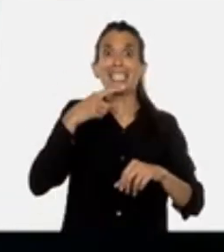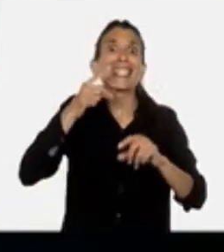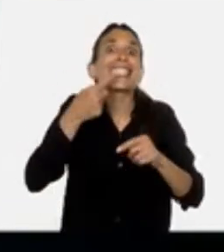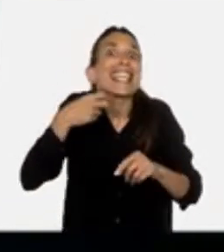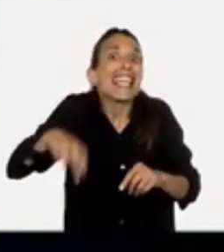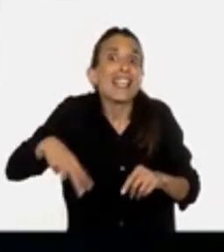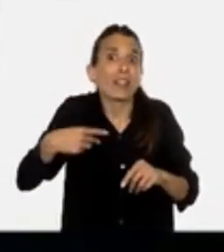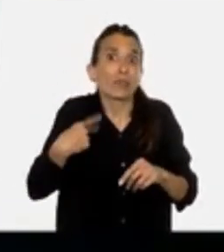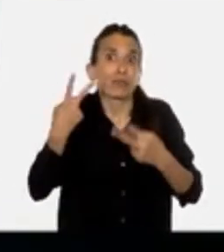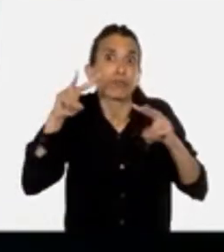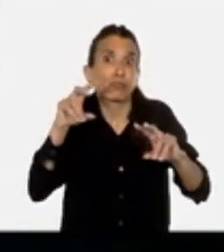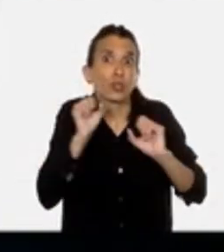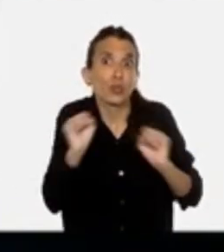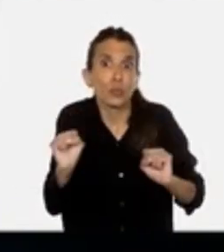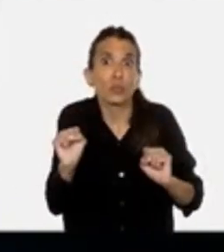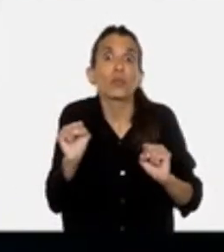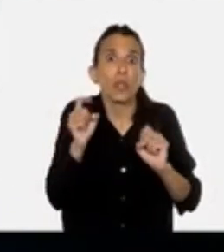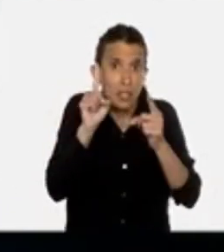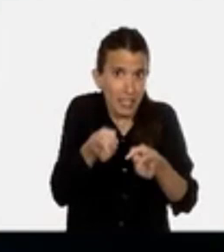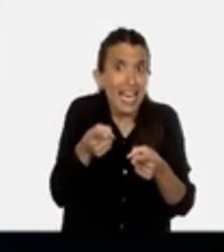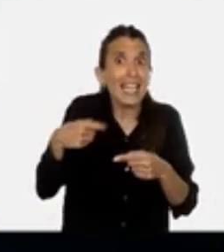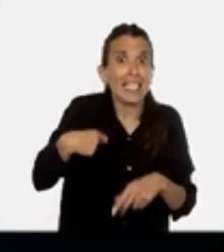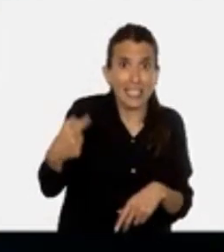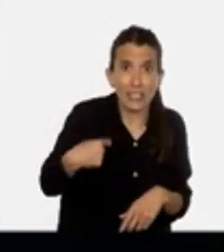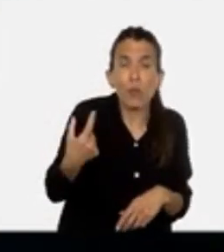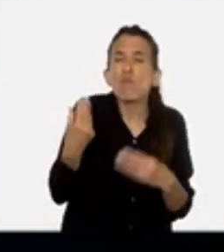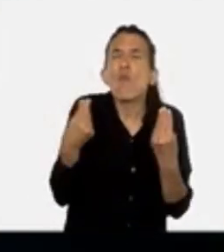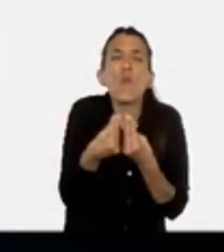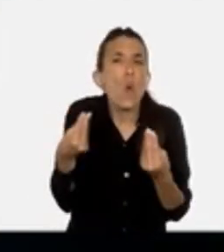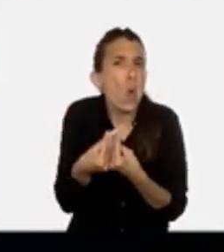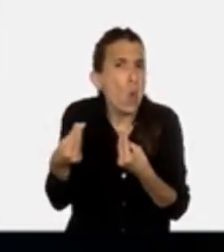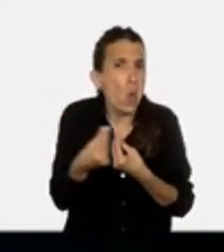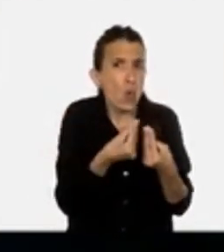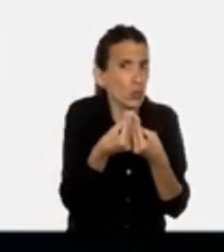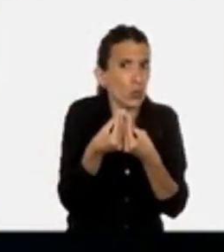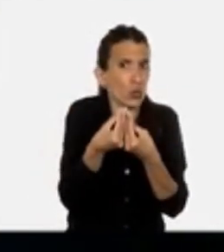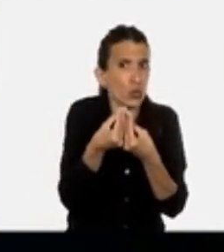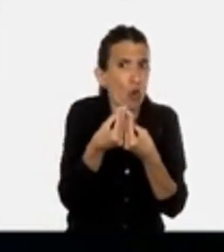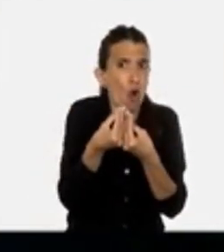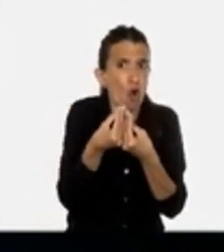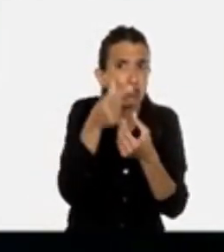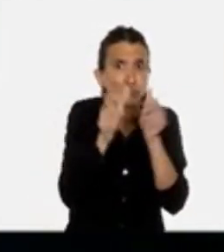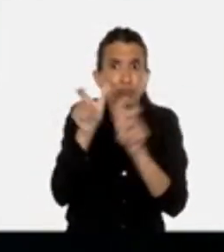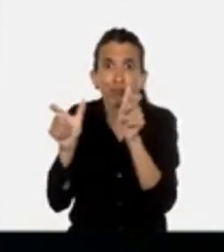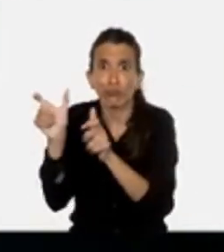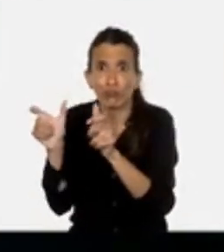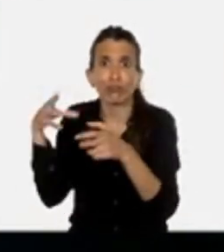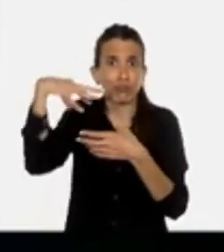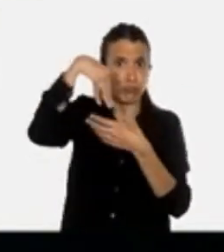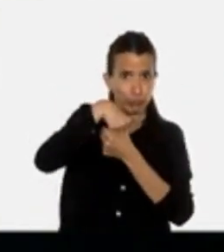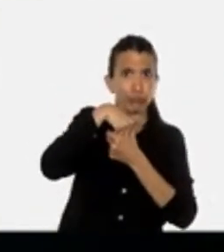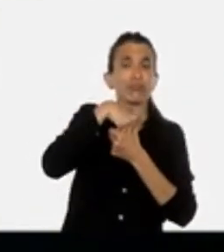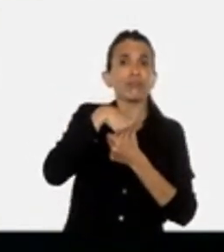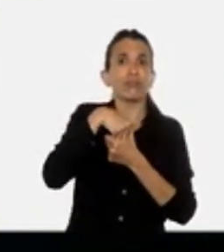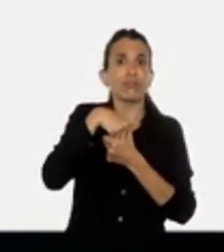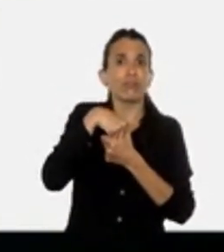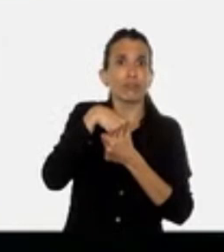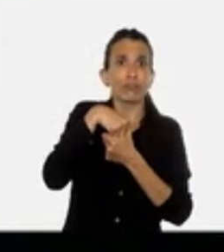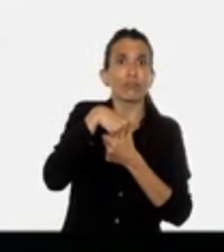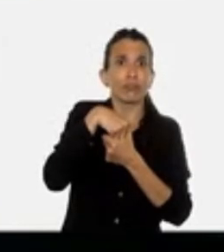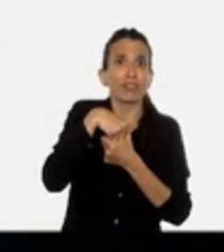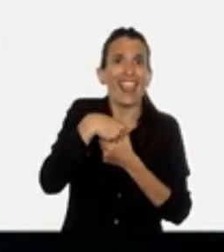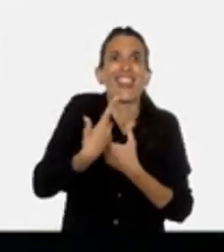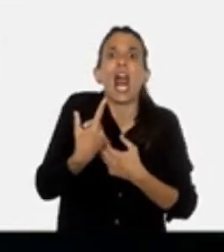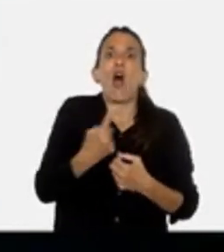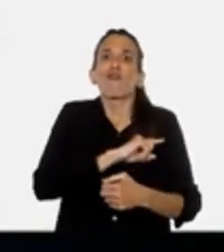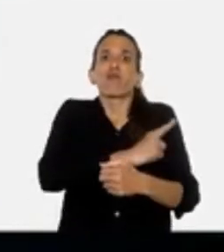y la cúpula de las centrales sindicales muchos de ellos dirigentes están en la fuerza que gobierna el